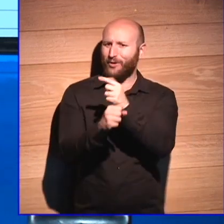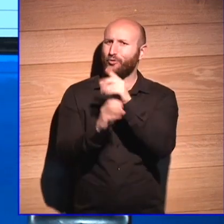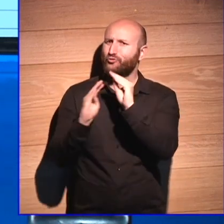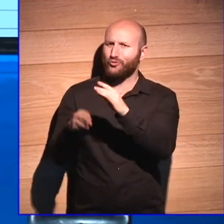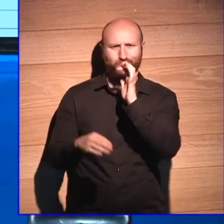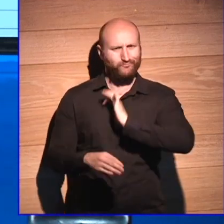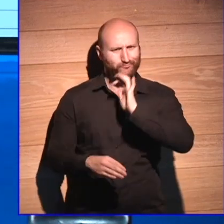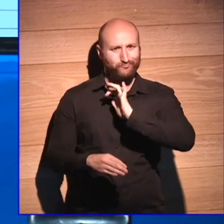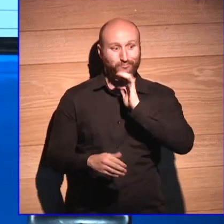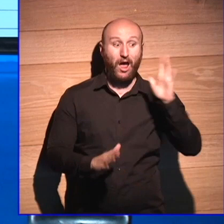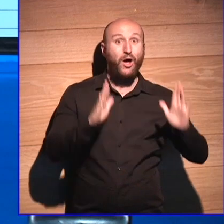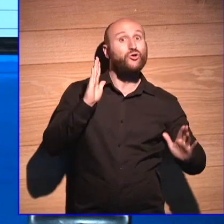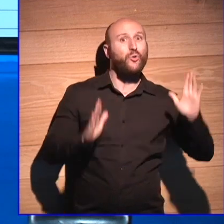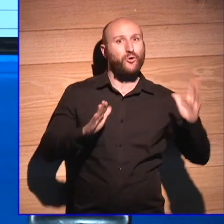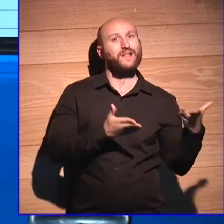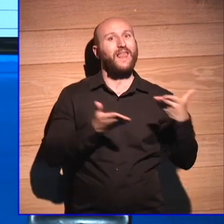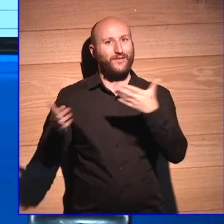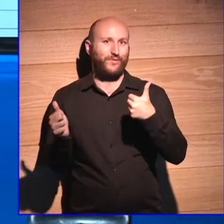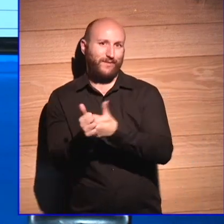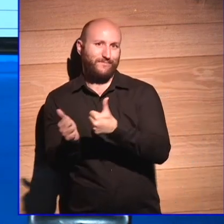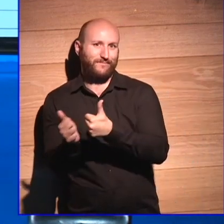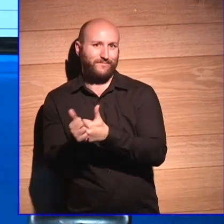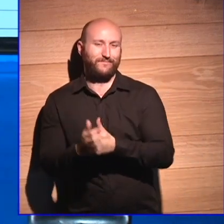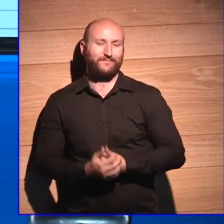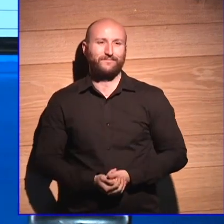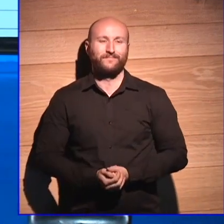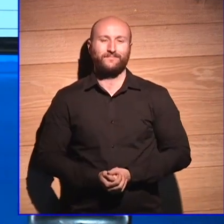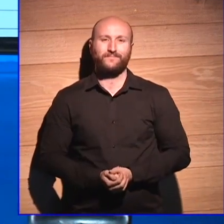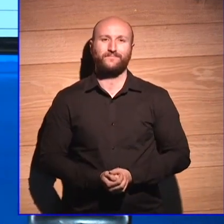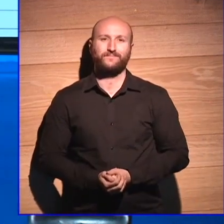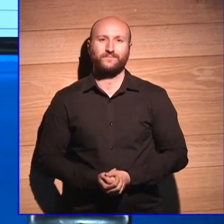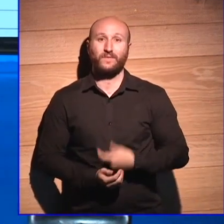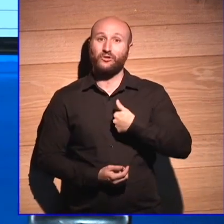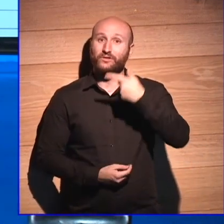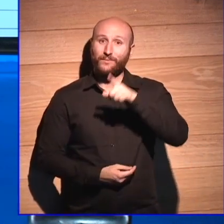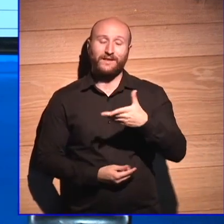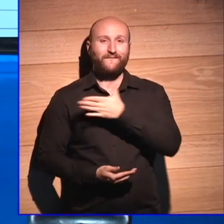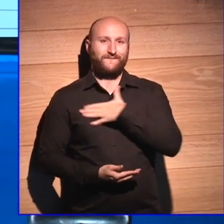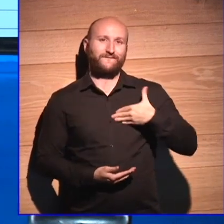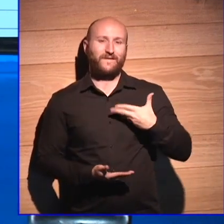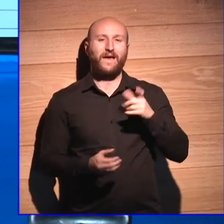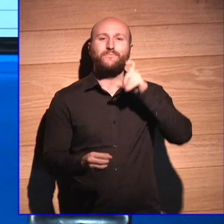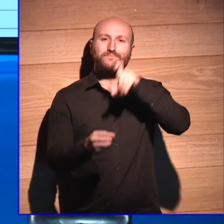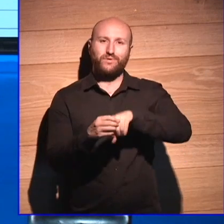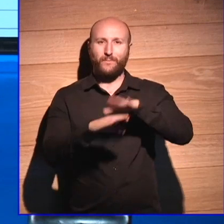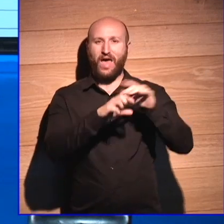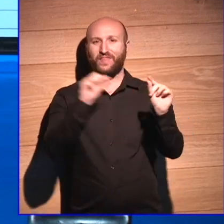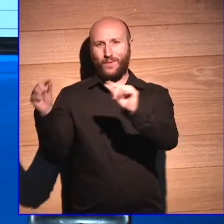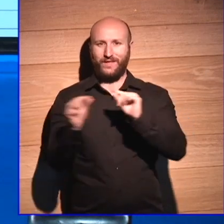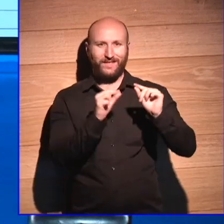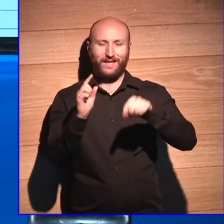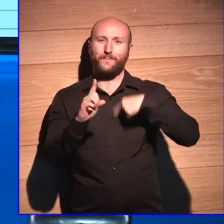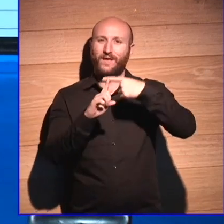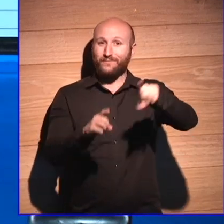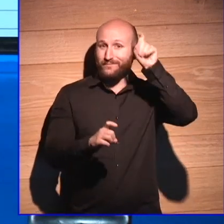y el robot acaba ayudándole en esta profesión. Y yo también quise contribuir a este debate y a la impartición